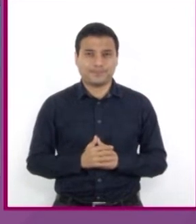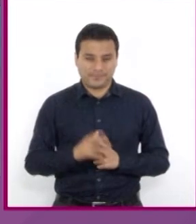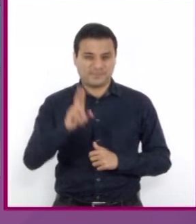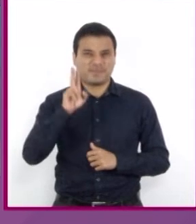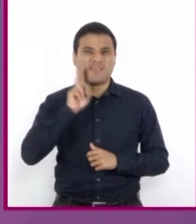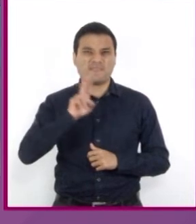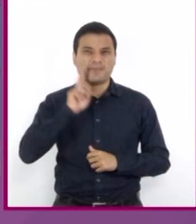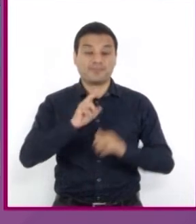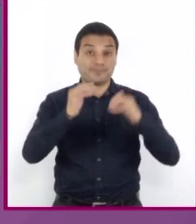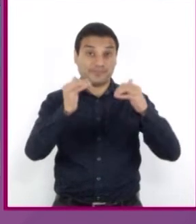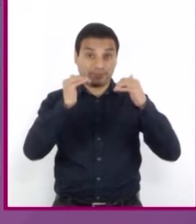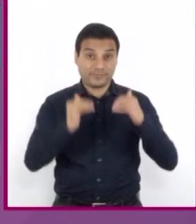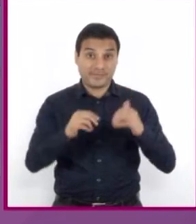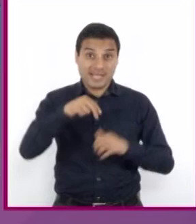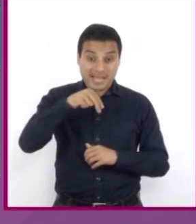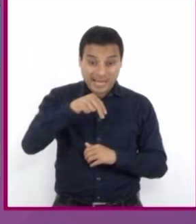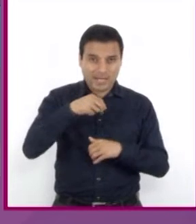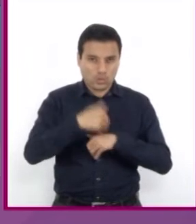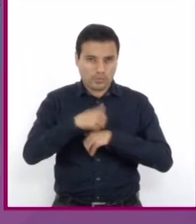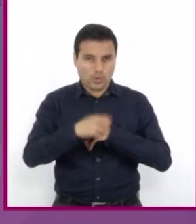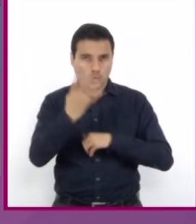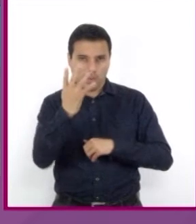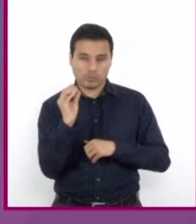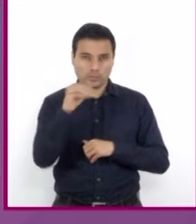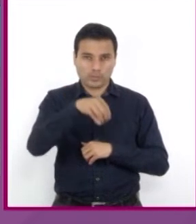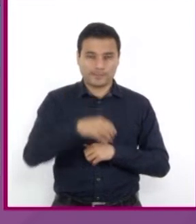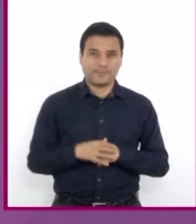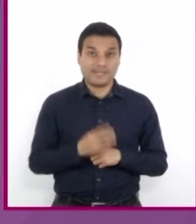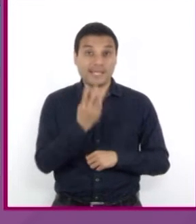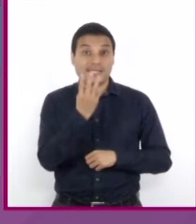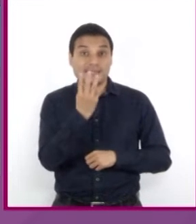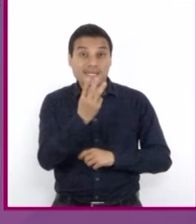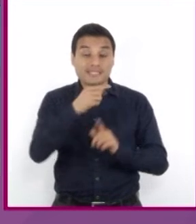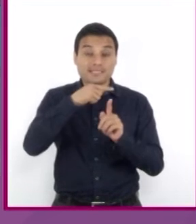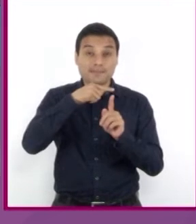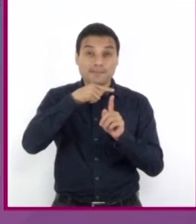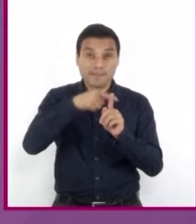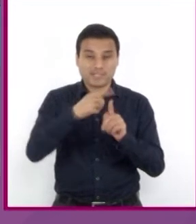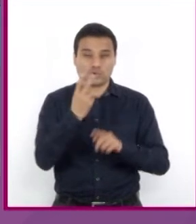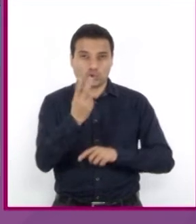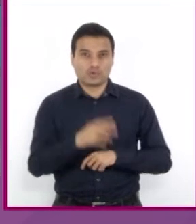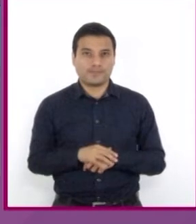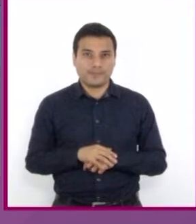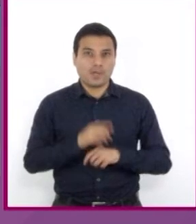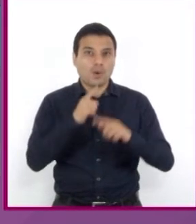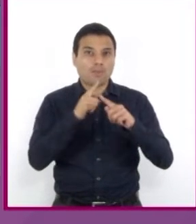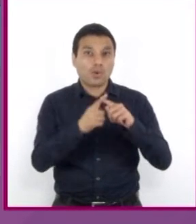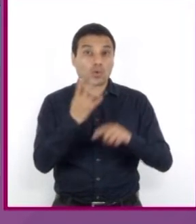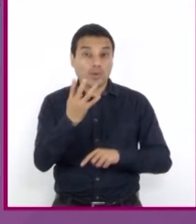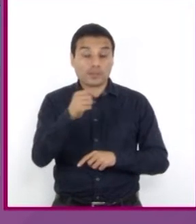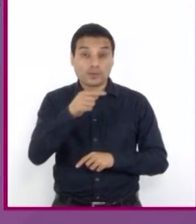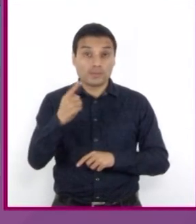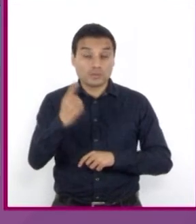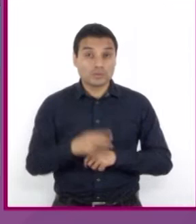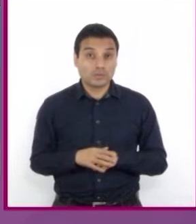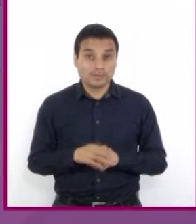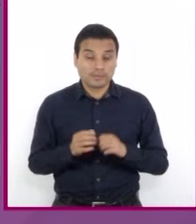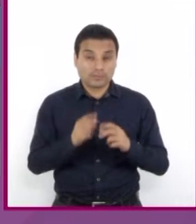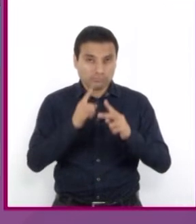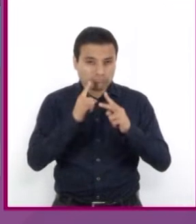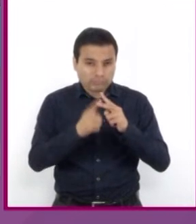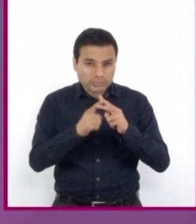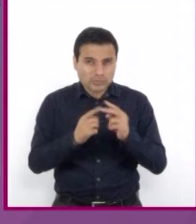qué pasa cuando n es igual a 4. 3 más 2 que multiplica a 4 menos 1. Al realizar